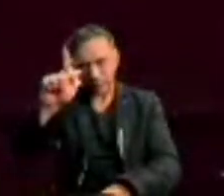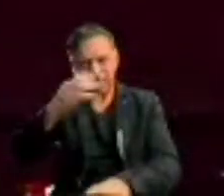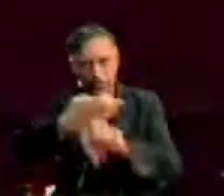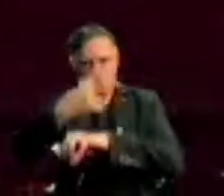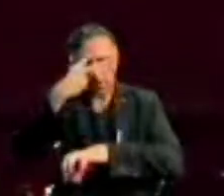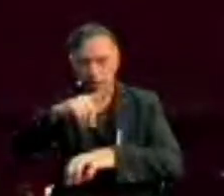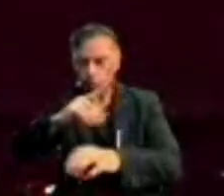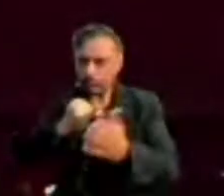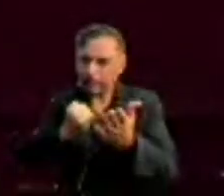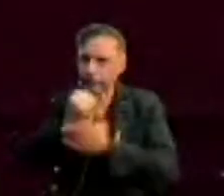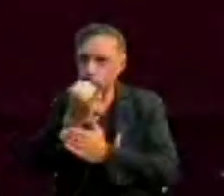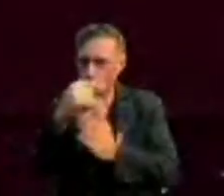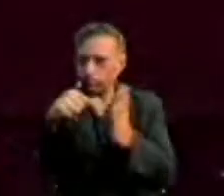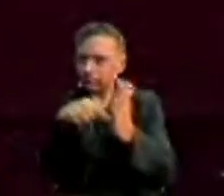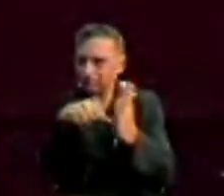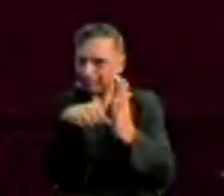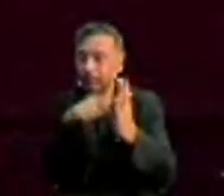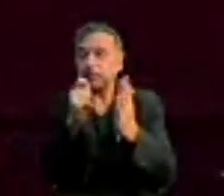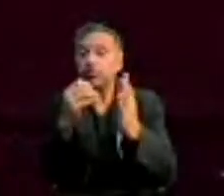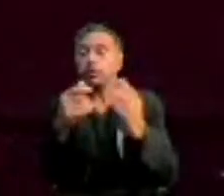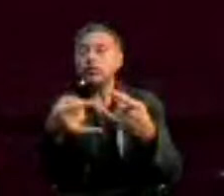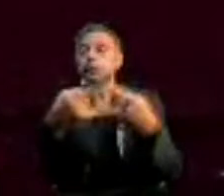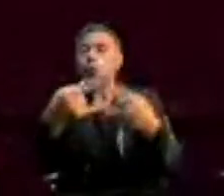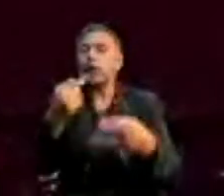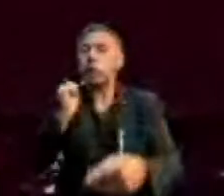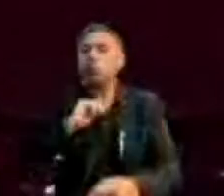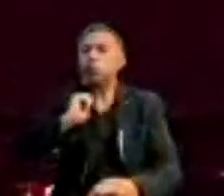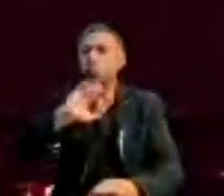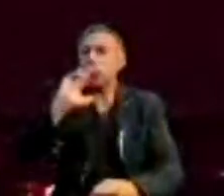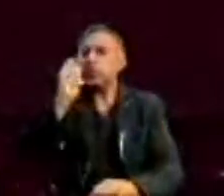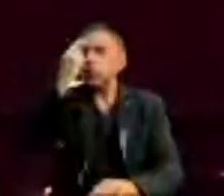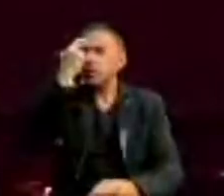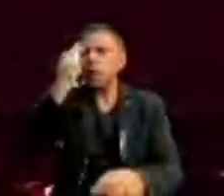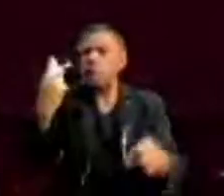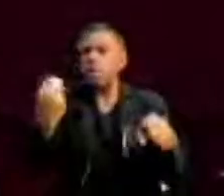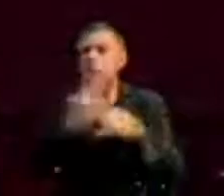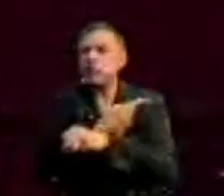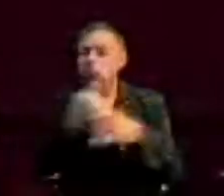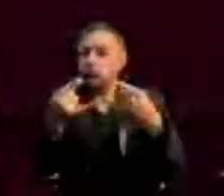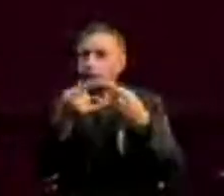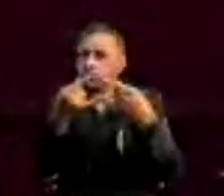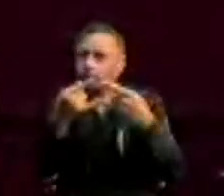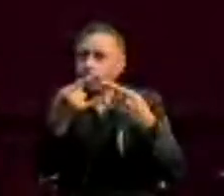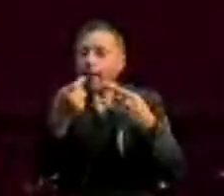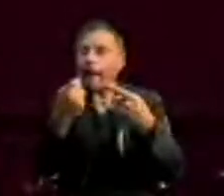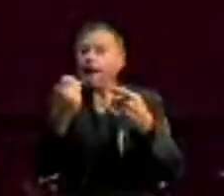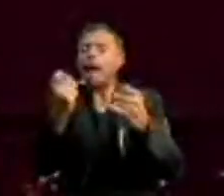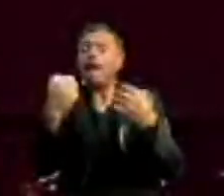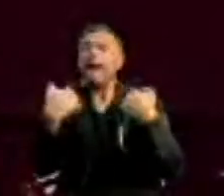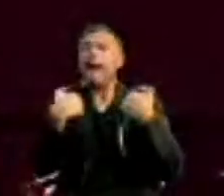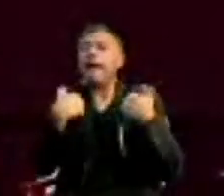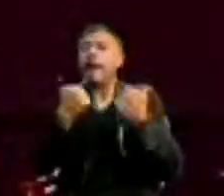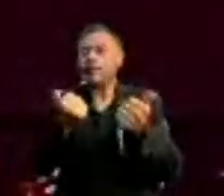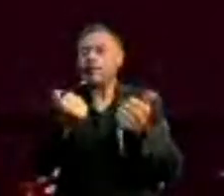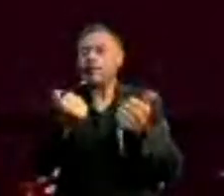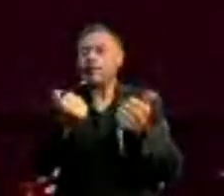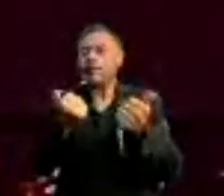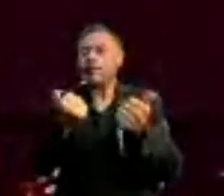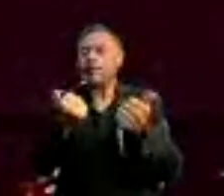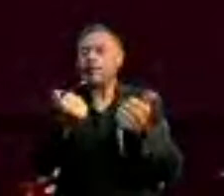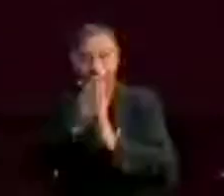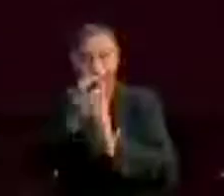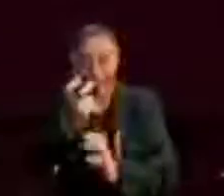de reconstrucción del hecho histórico. Por lo antes expuesto, someto a esta legislatura el siguiente